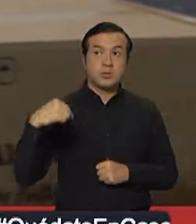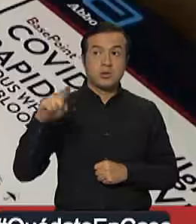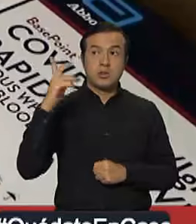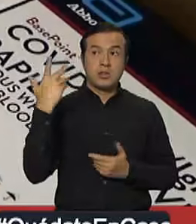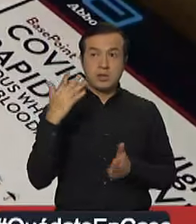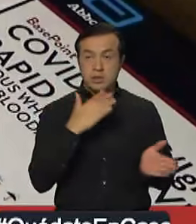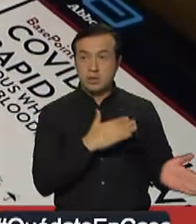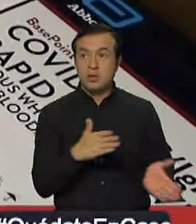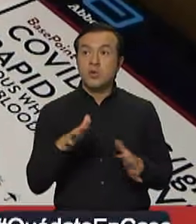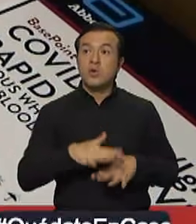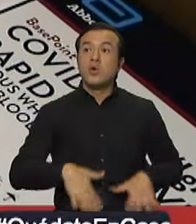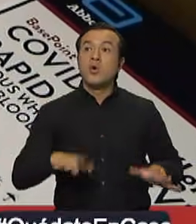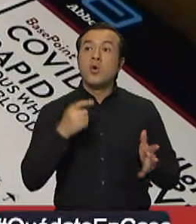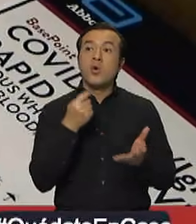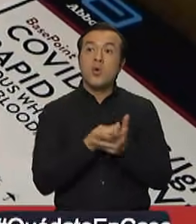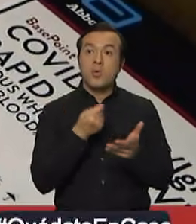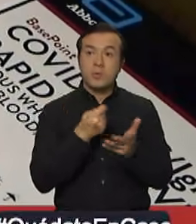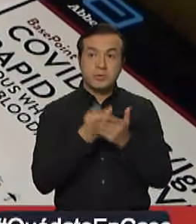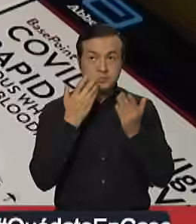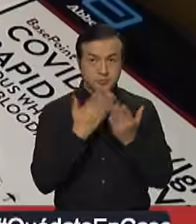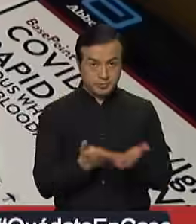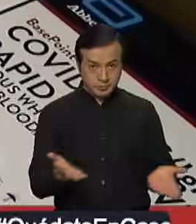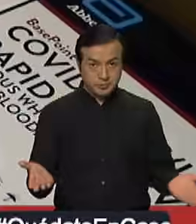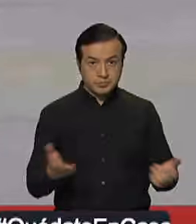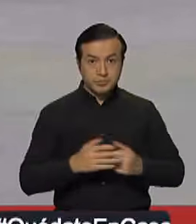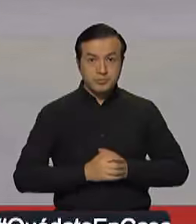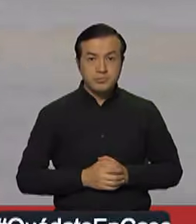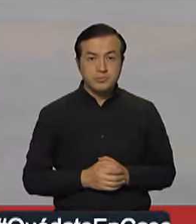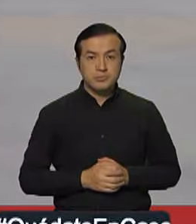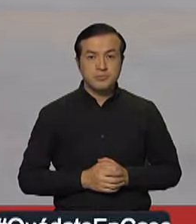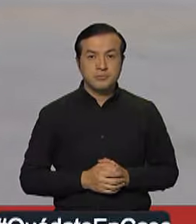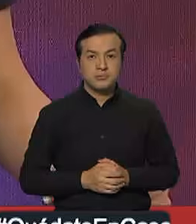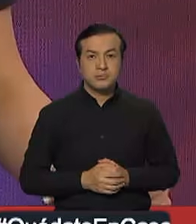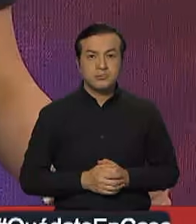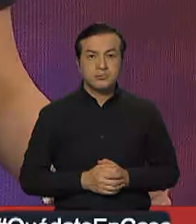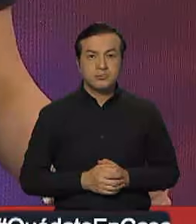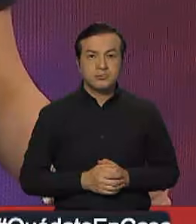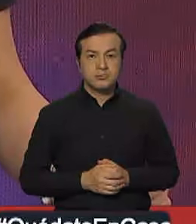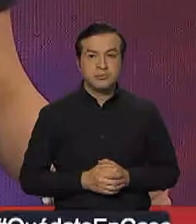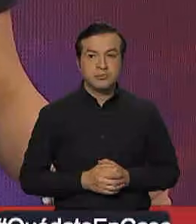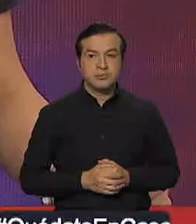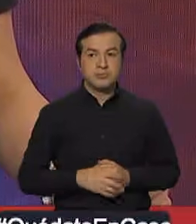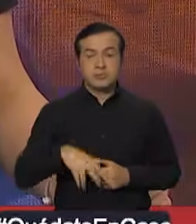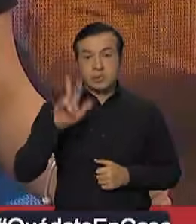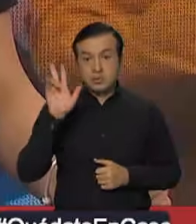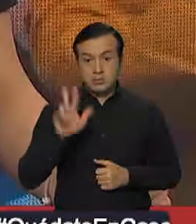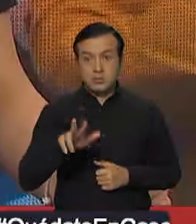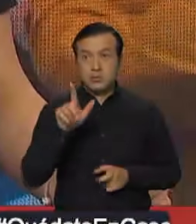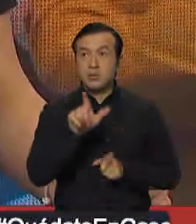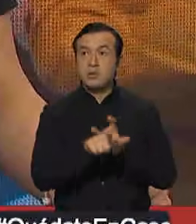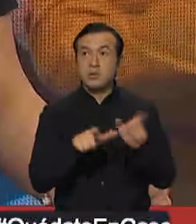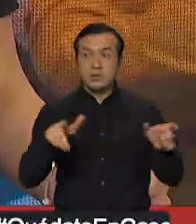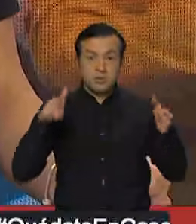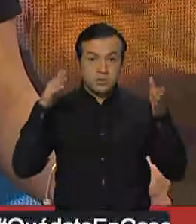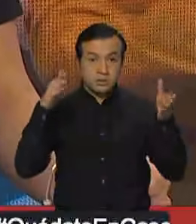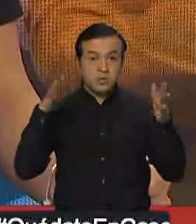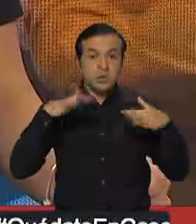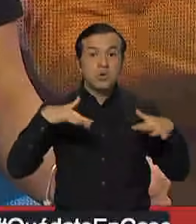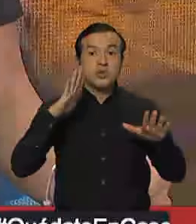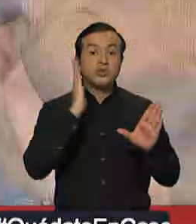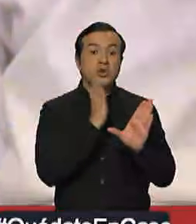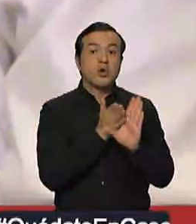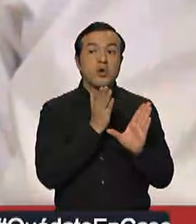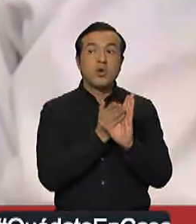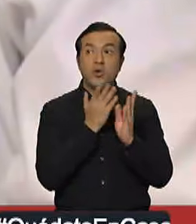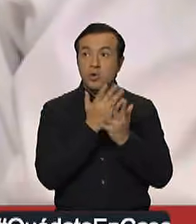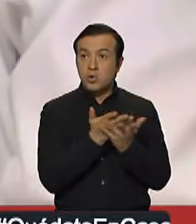ejecutado solamente en la adquisición de insumos. Javier Ceballos, Medios Públicos. 3.000 personas recibieron atención médica en psicología